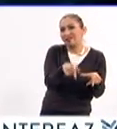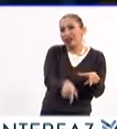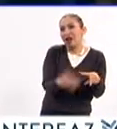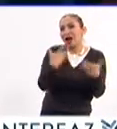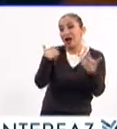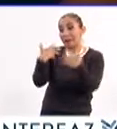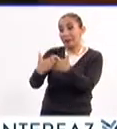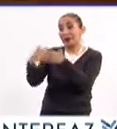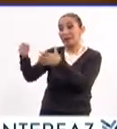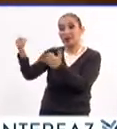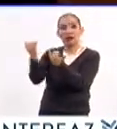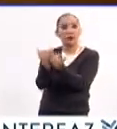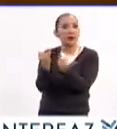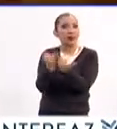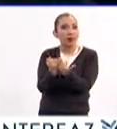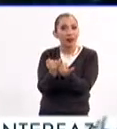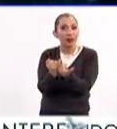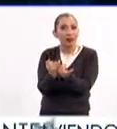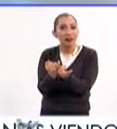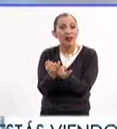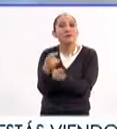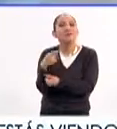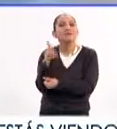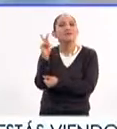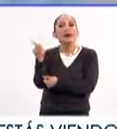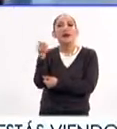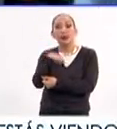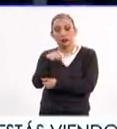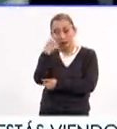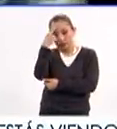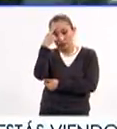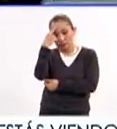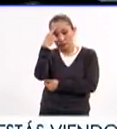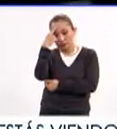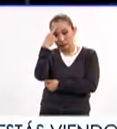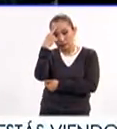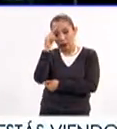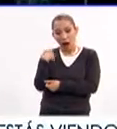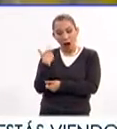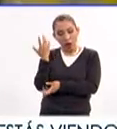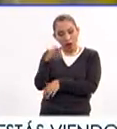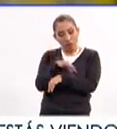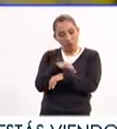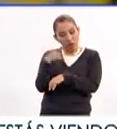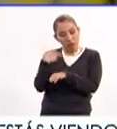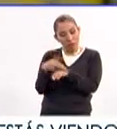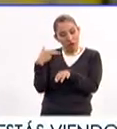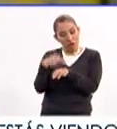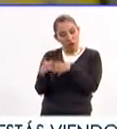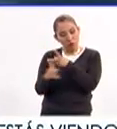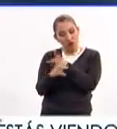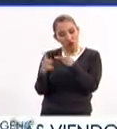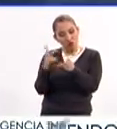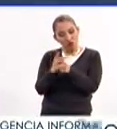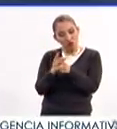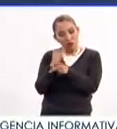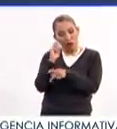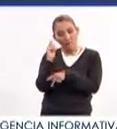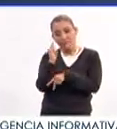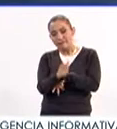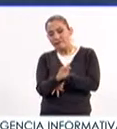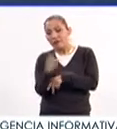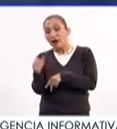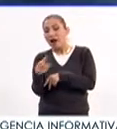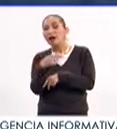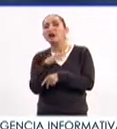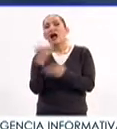las empresas es lo mismo, solamente tienen que pensar, rediseñar su proceso productivo y darse cuenta